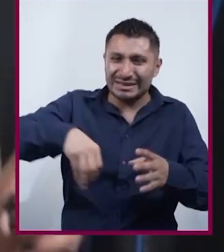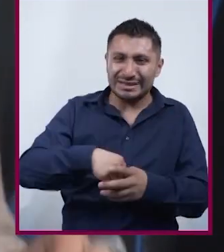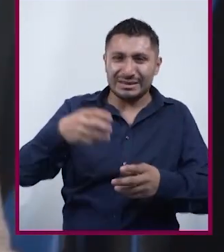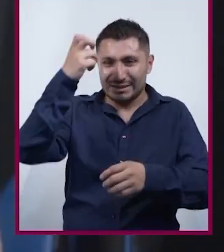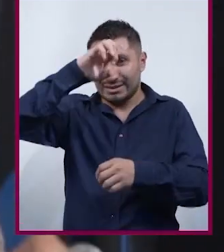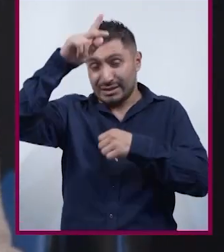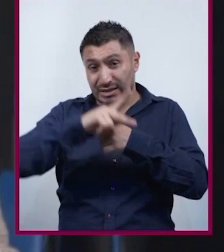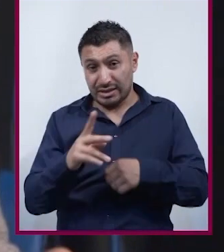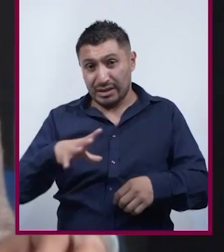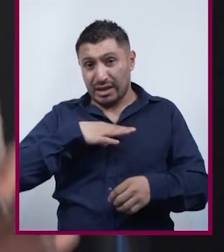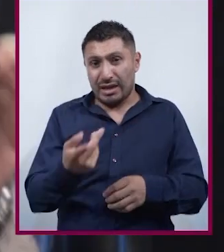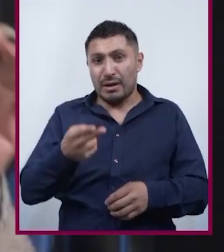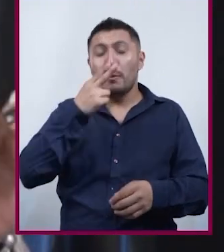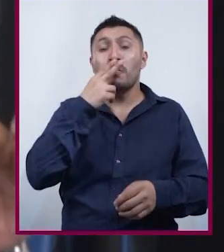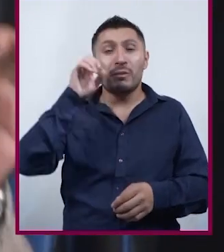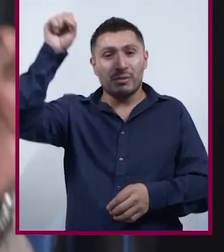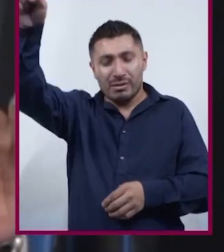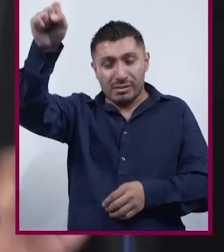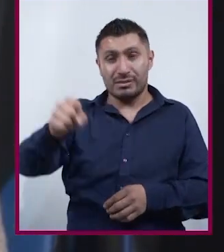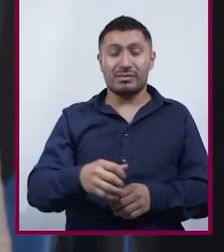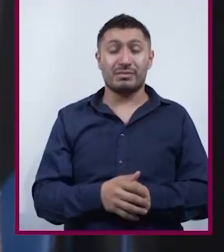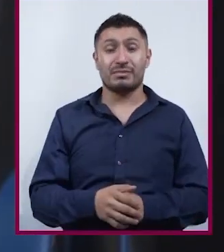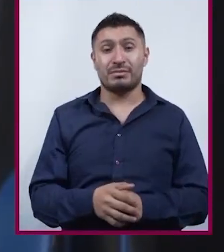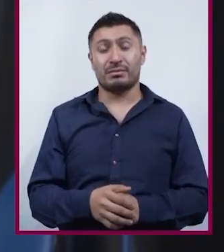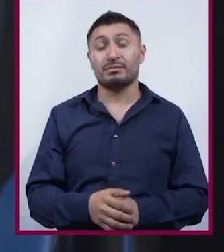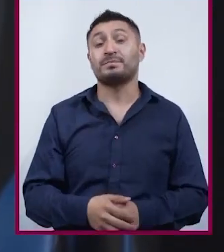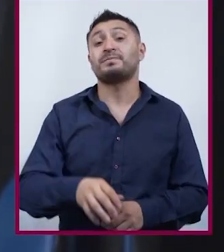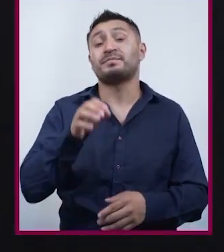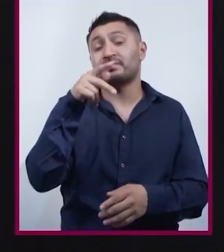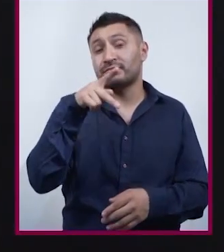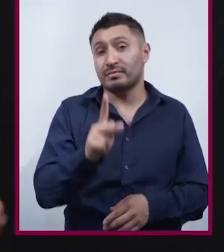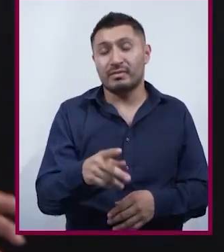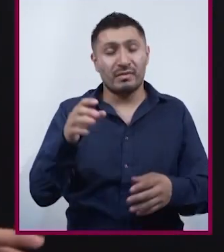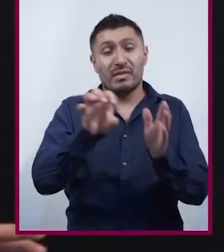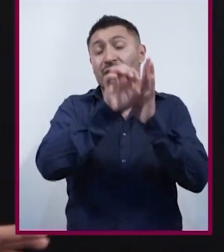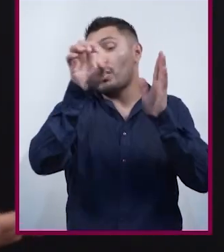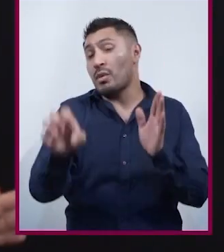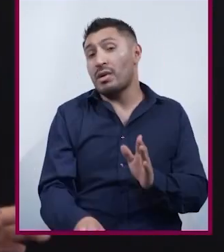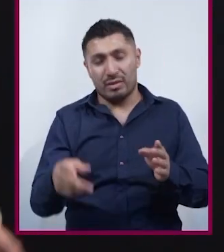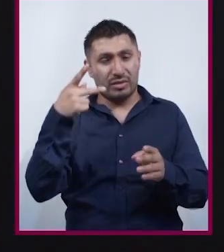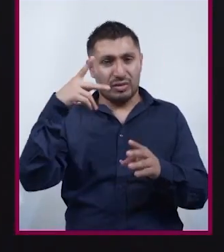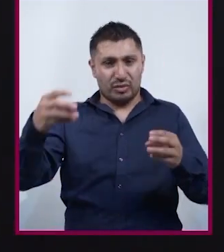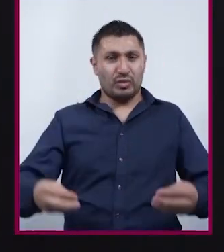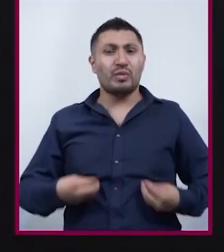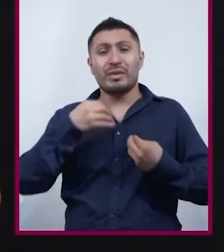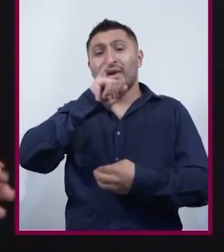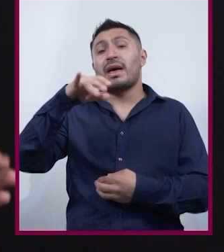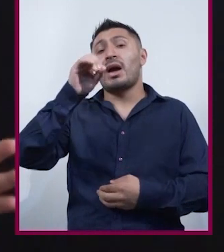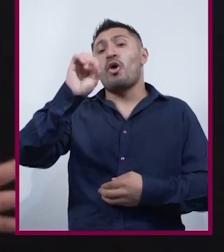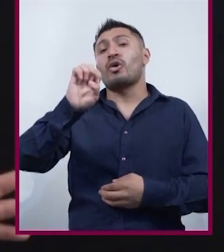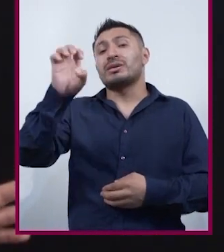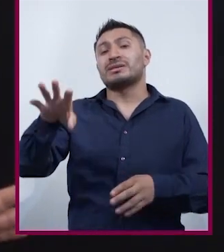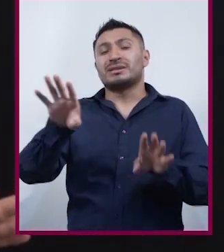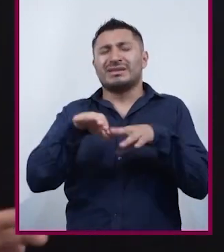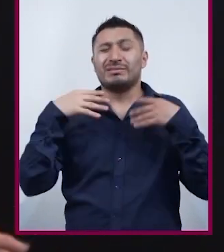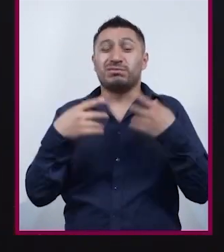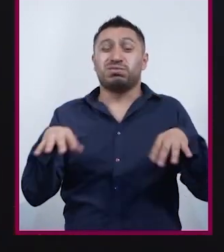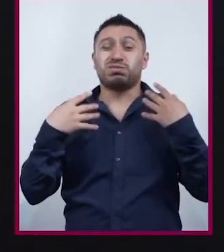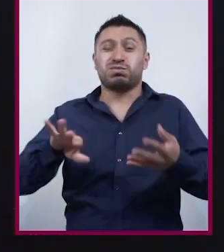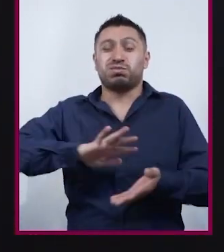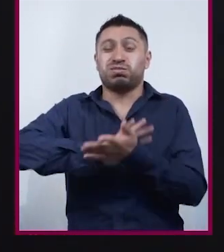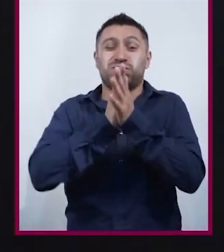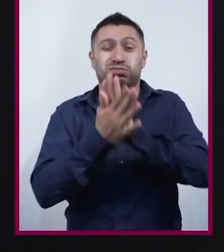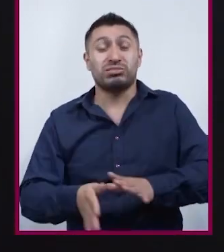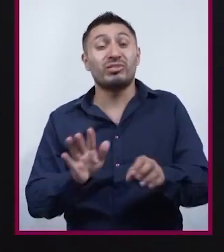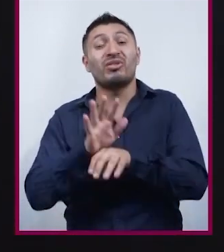del totalitarismo europeo encarnado en Hitler y Mussolini. De hecho, un ejemplo de cómo la vida de José Vasconcelos se